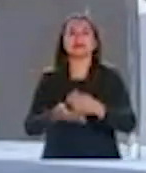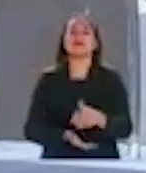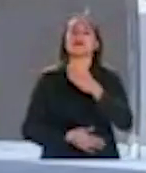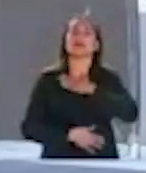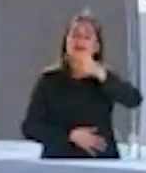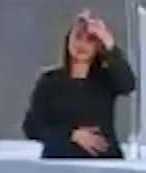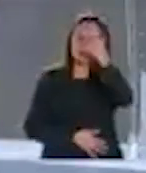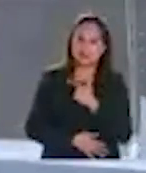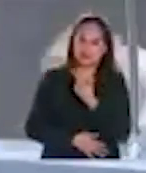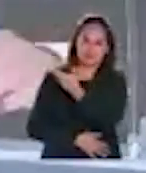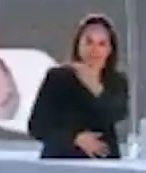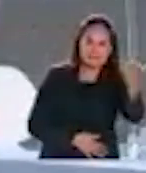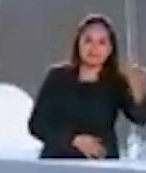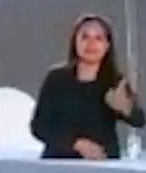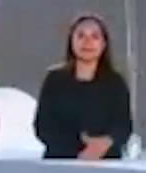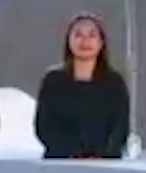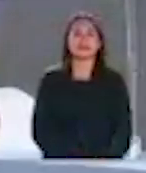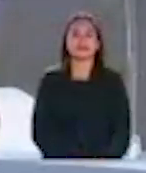noches